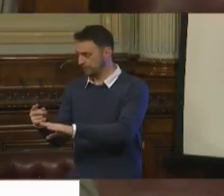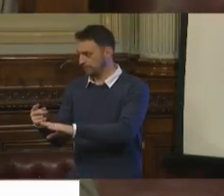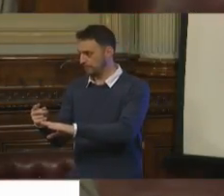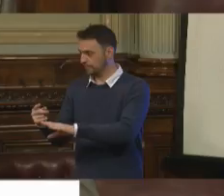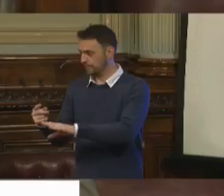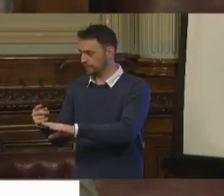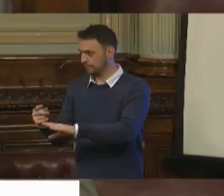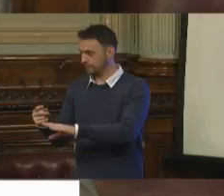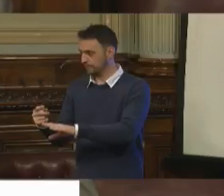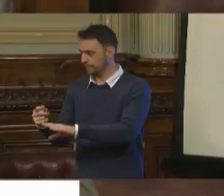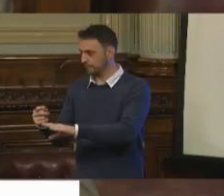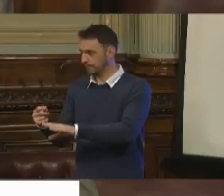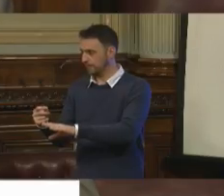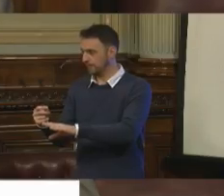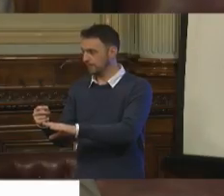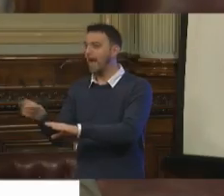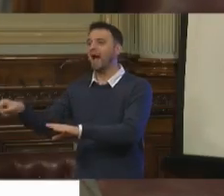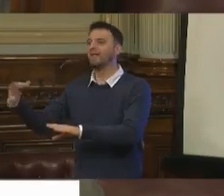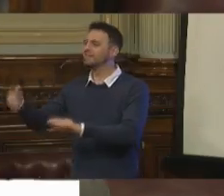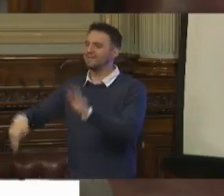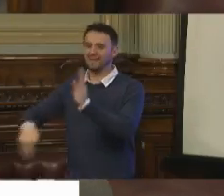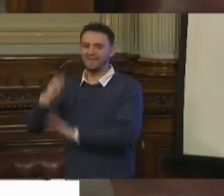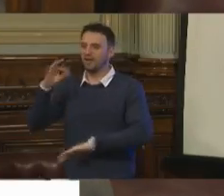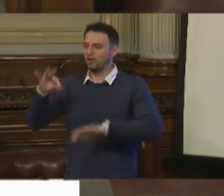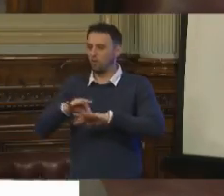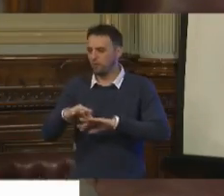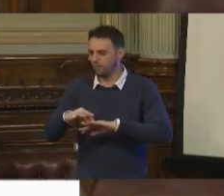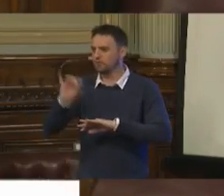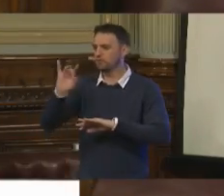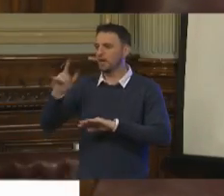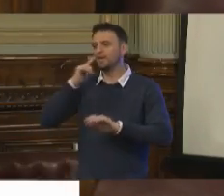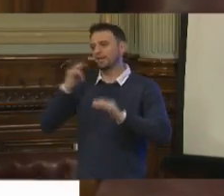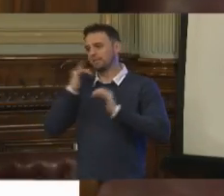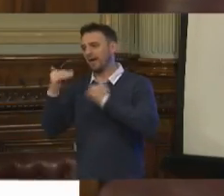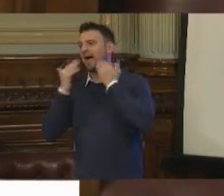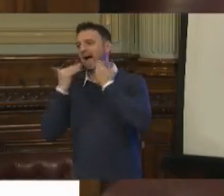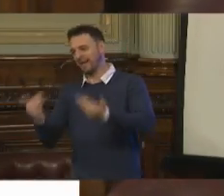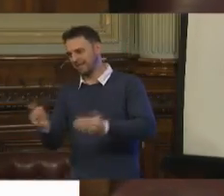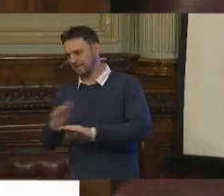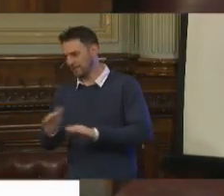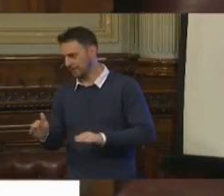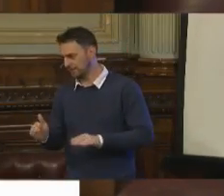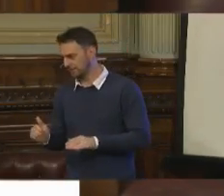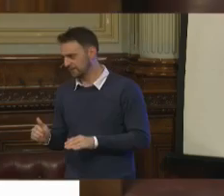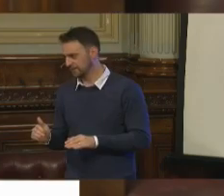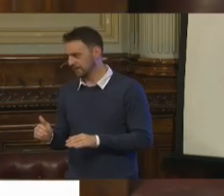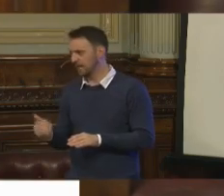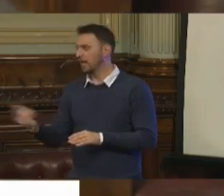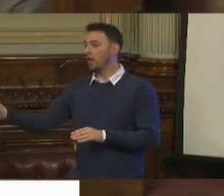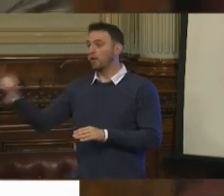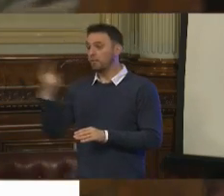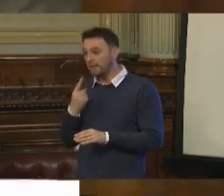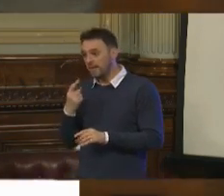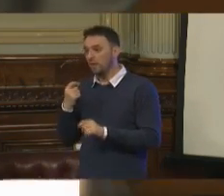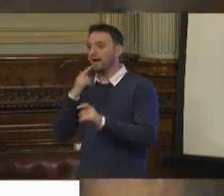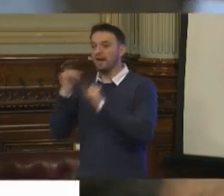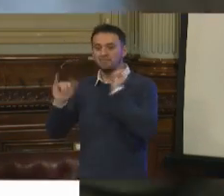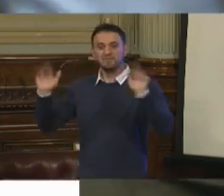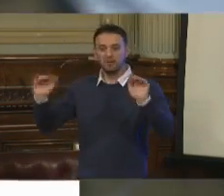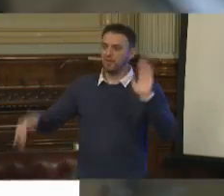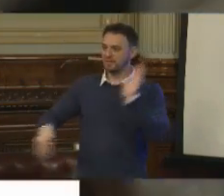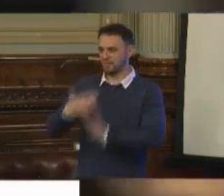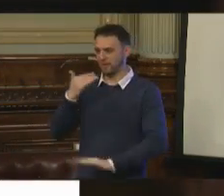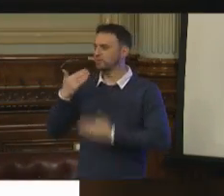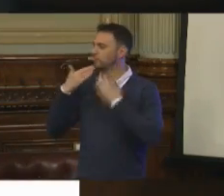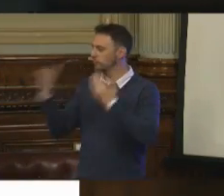así quedan en manos de quien sabe de acuerdo porque a veces esta imagen de que estamos todo el tiempo acá sí lo hemos venido escuchar